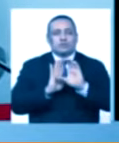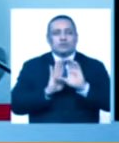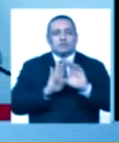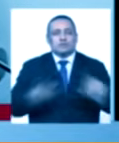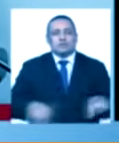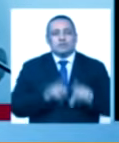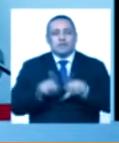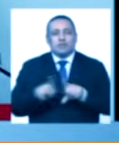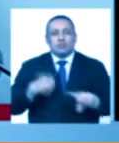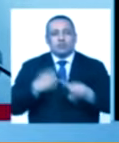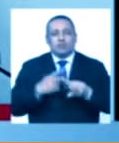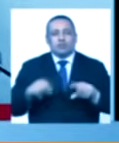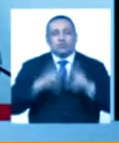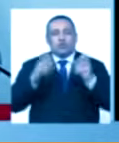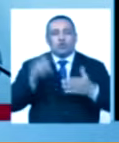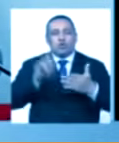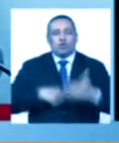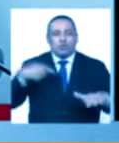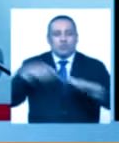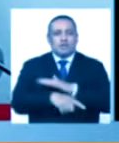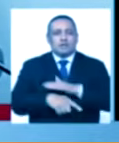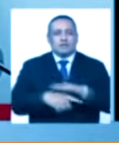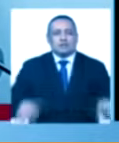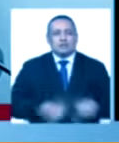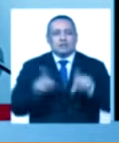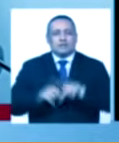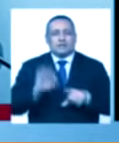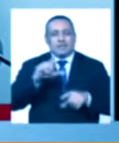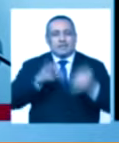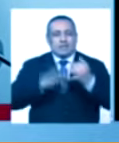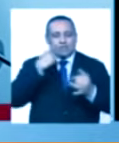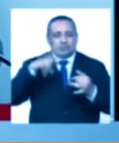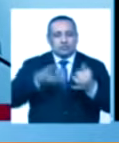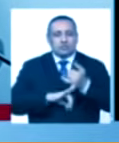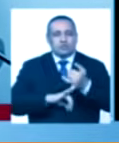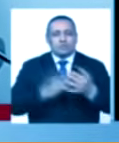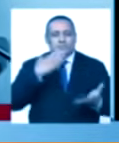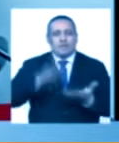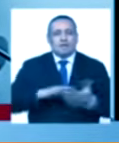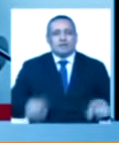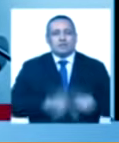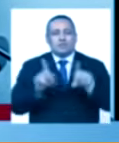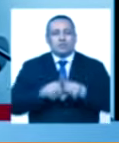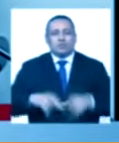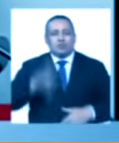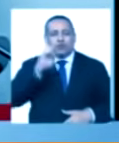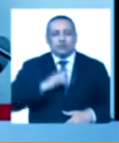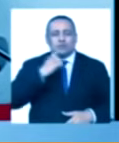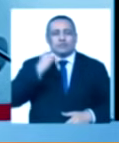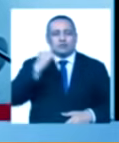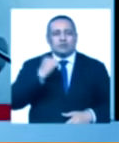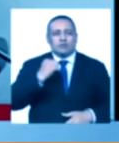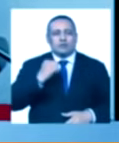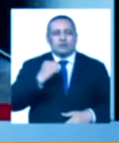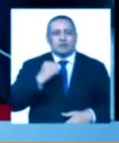constitucional por homicidio y lesiones graves por la violación a los